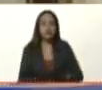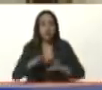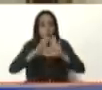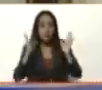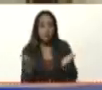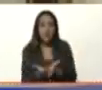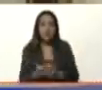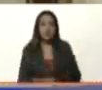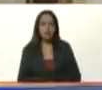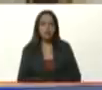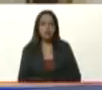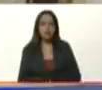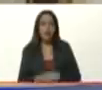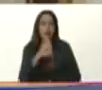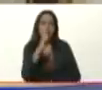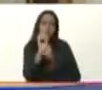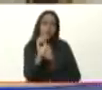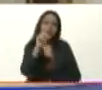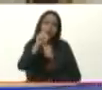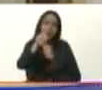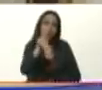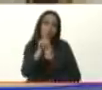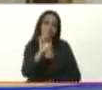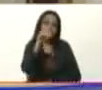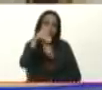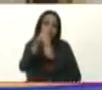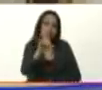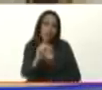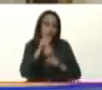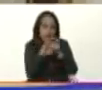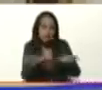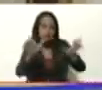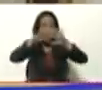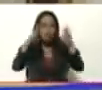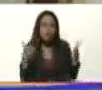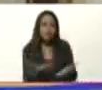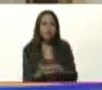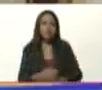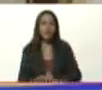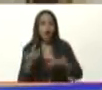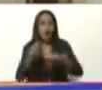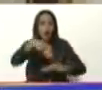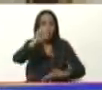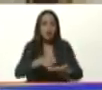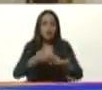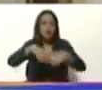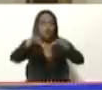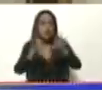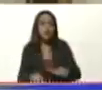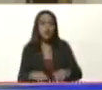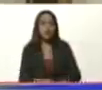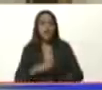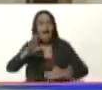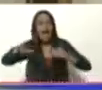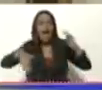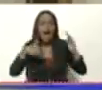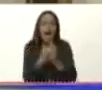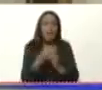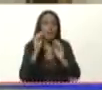mundial, de esta pandemia mundial. Aquí voy a firmar el decreto suspendiendo hasta nuevo